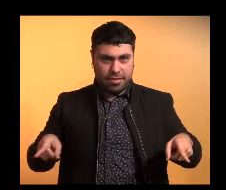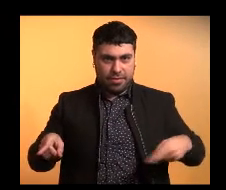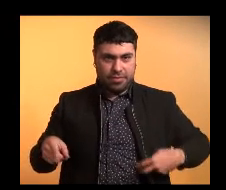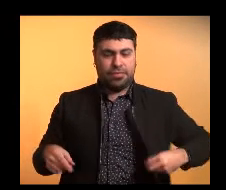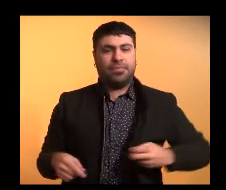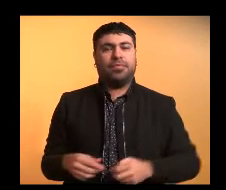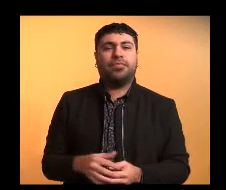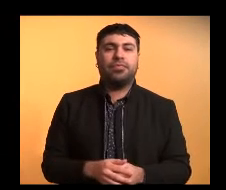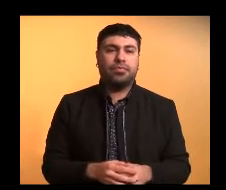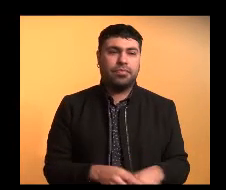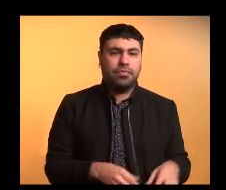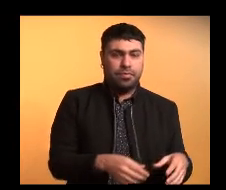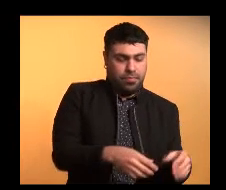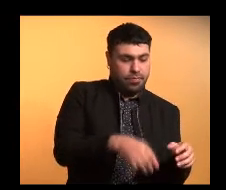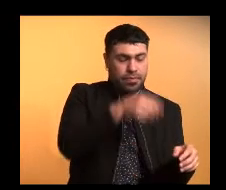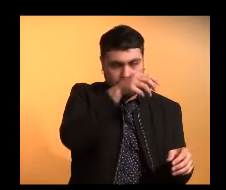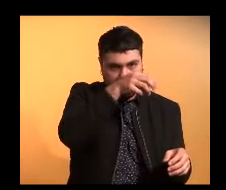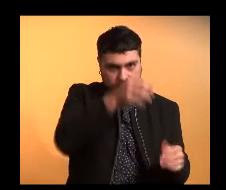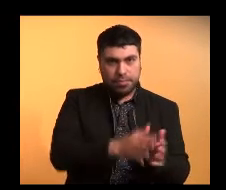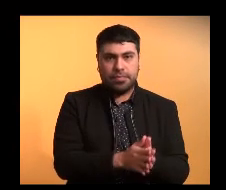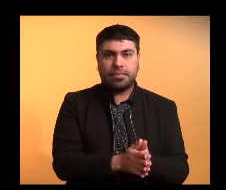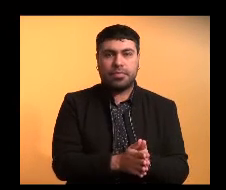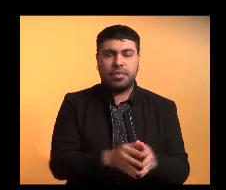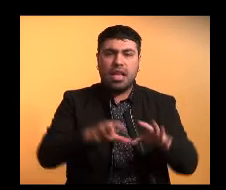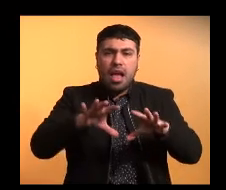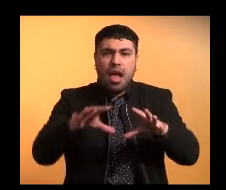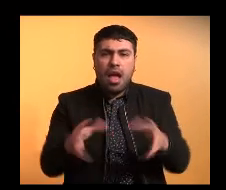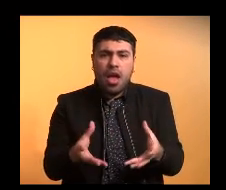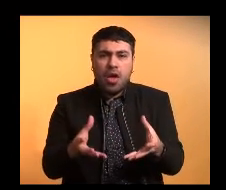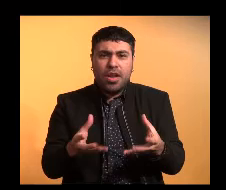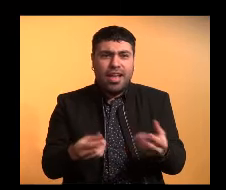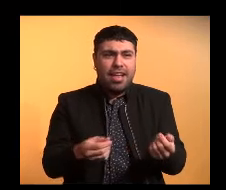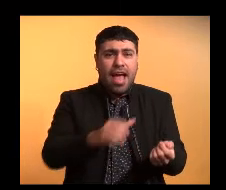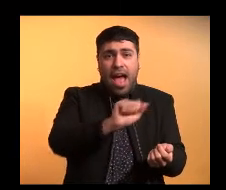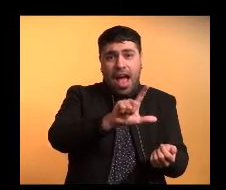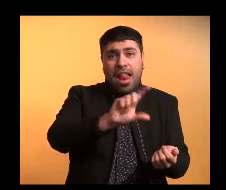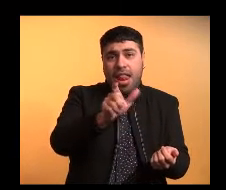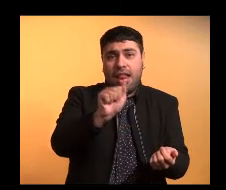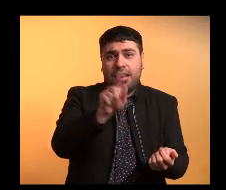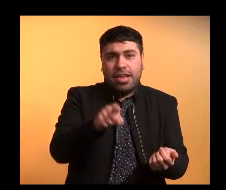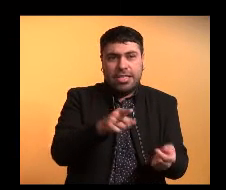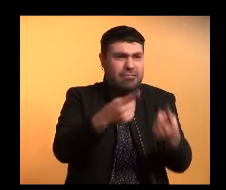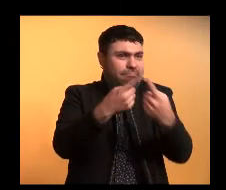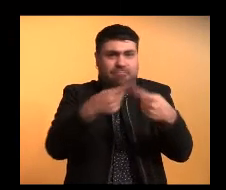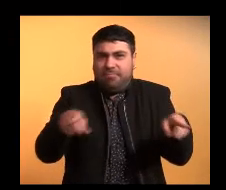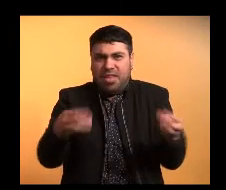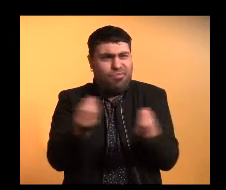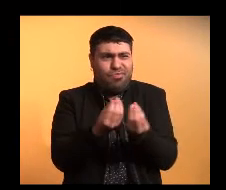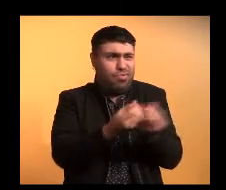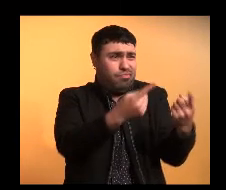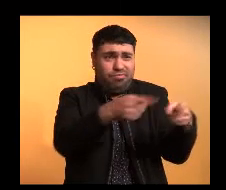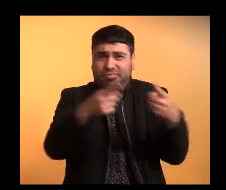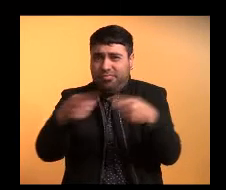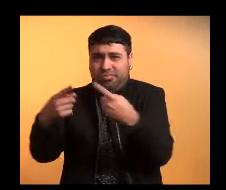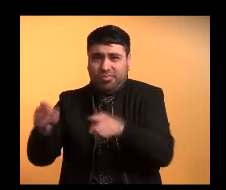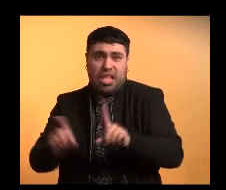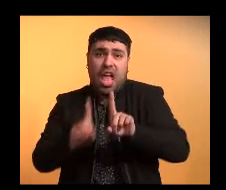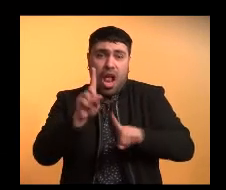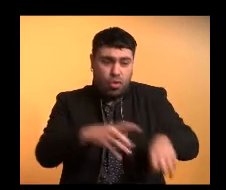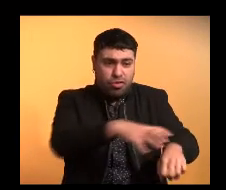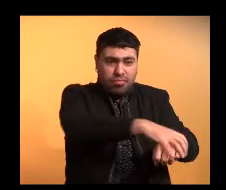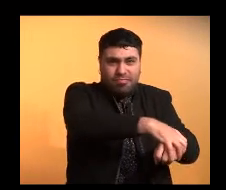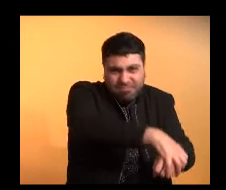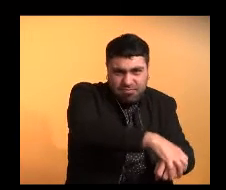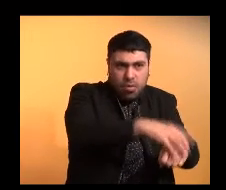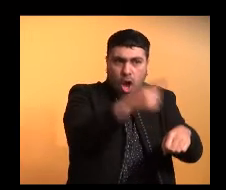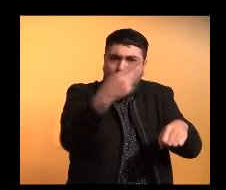planas, y esas zonas planas se llaman láminas. Ahora, hay una diversidad impresionante de algas, por lo tanto hay algas que tienen discos muy pequeñitos y láminas muy